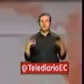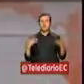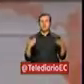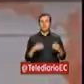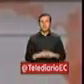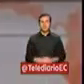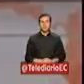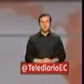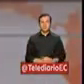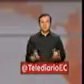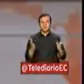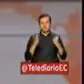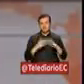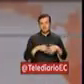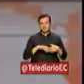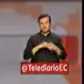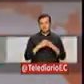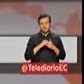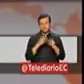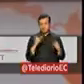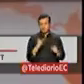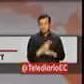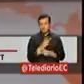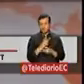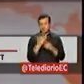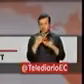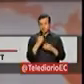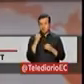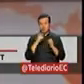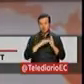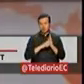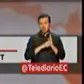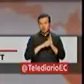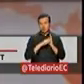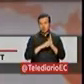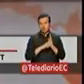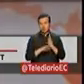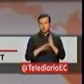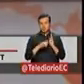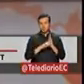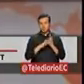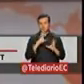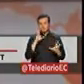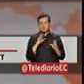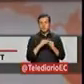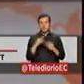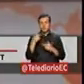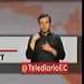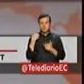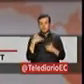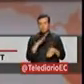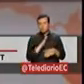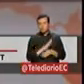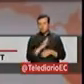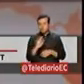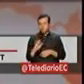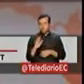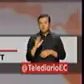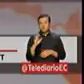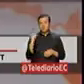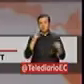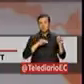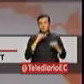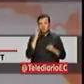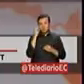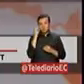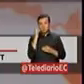la crisis se desata, la última crisis se desata cuando la Contraloría General del Estado, que tiene toda la competencia para hacerlo, elabora un informe